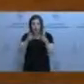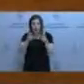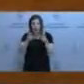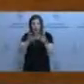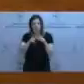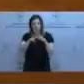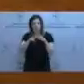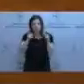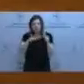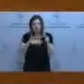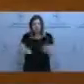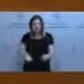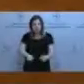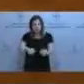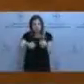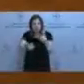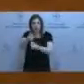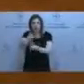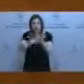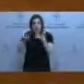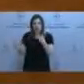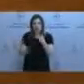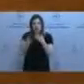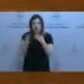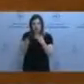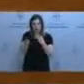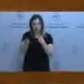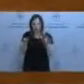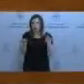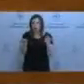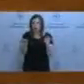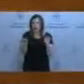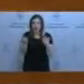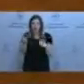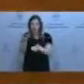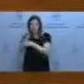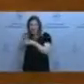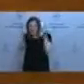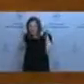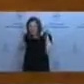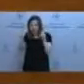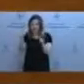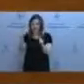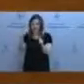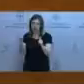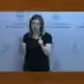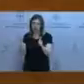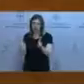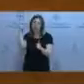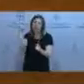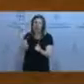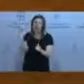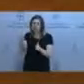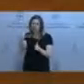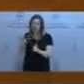en el que ustedes y su Gobierno la están sumiendo, no reciben ni las becas que les deben ya desde hace 2 años. Conclusión,